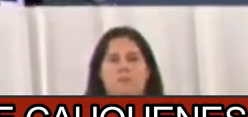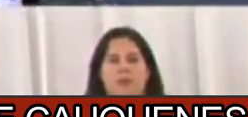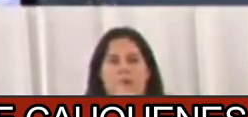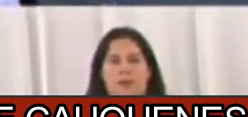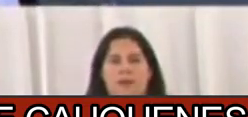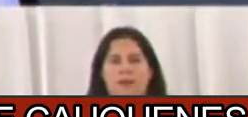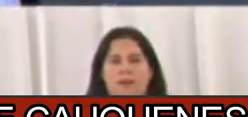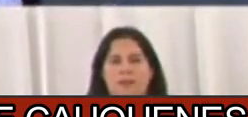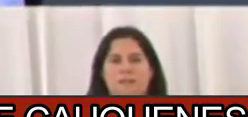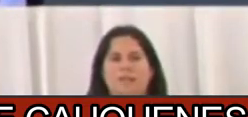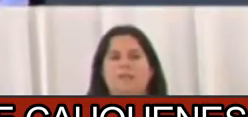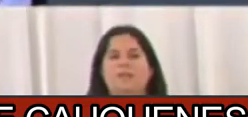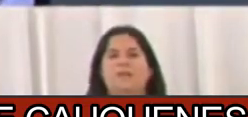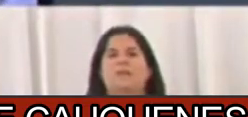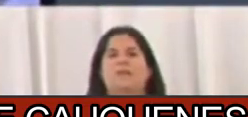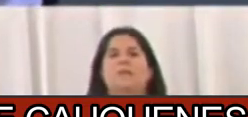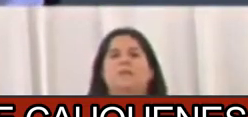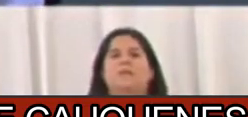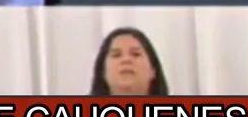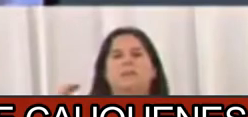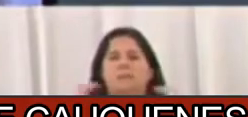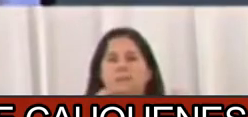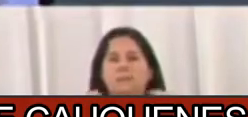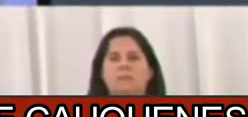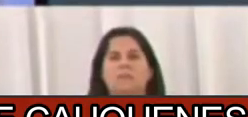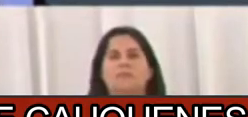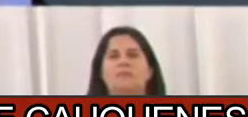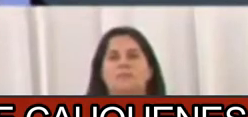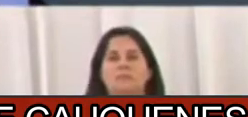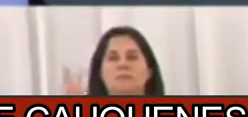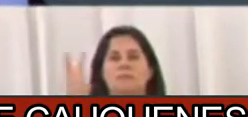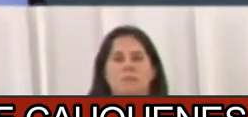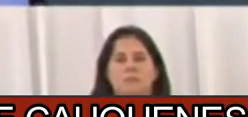alcaldesa de la comuna de Cauquienes por el periodo